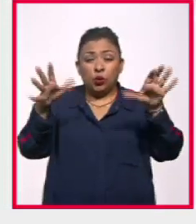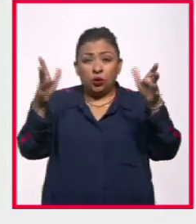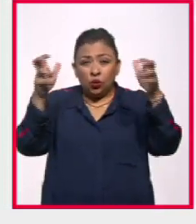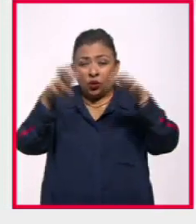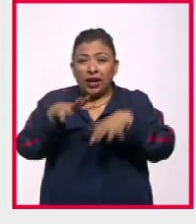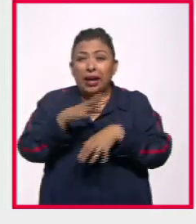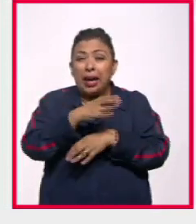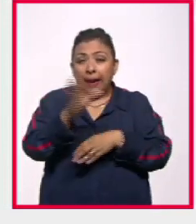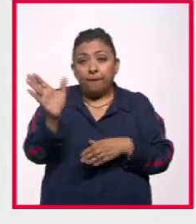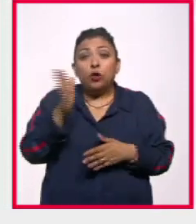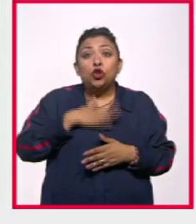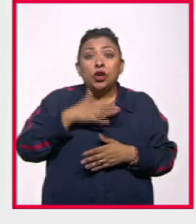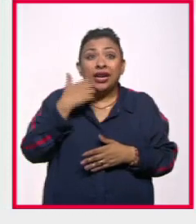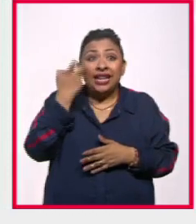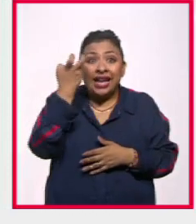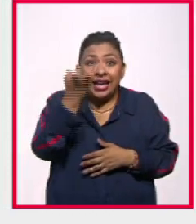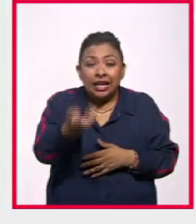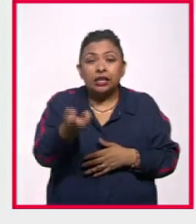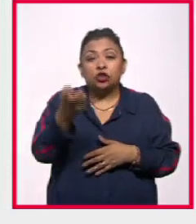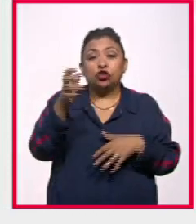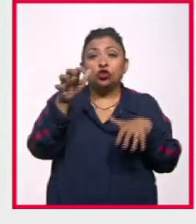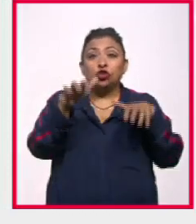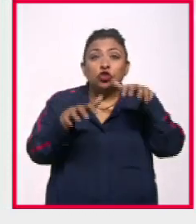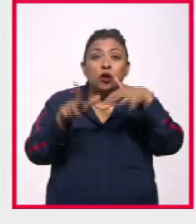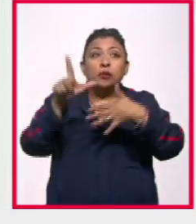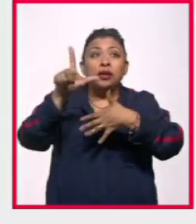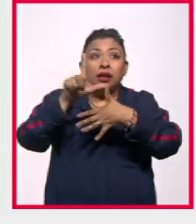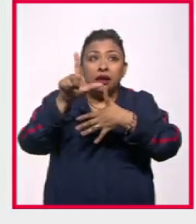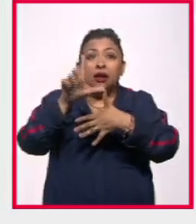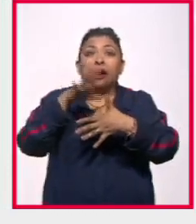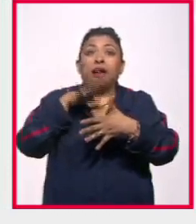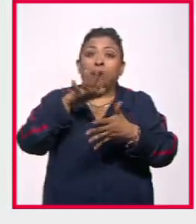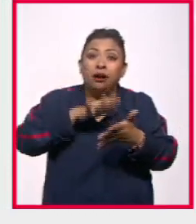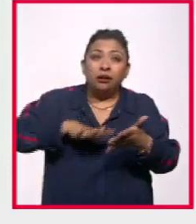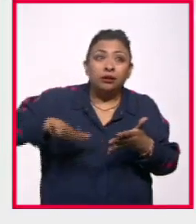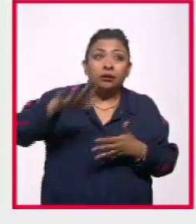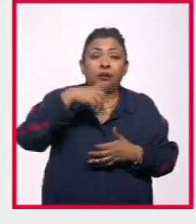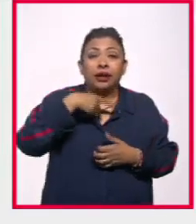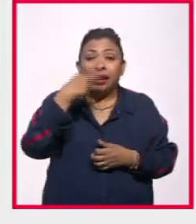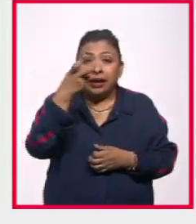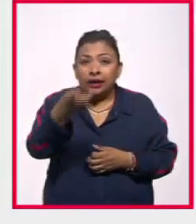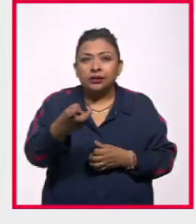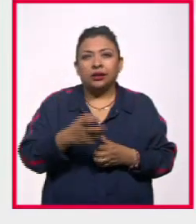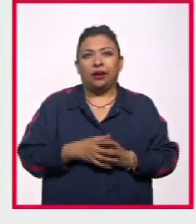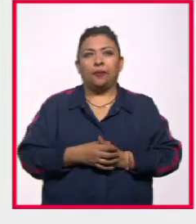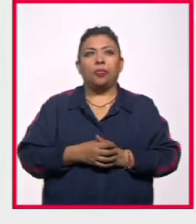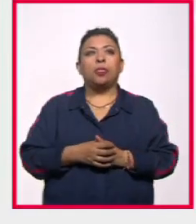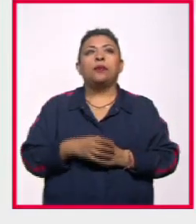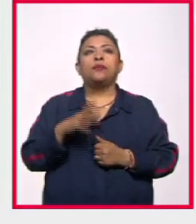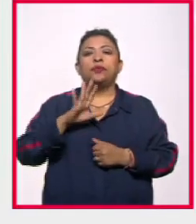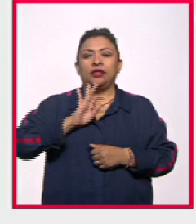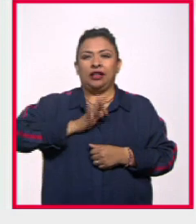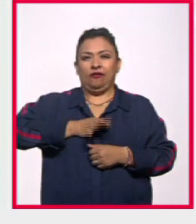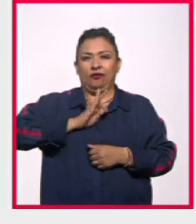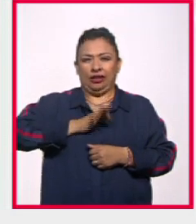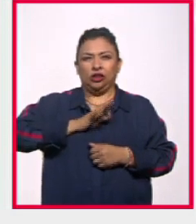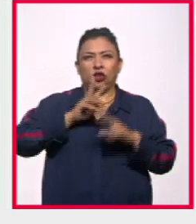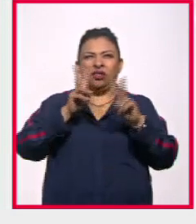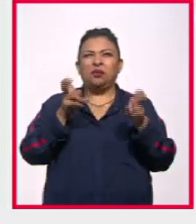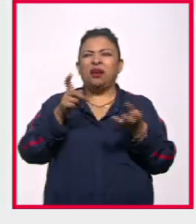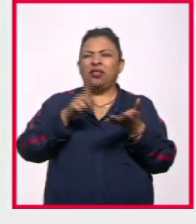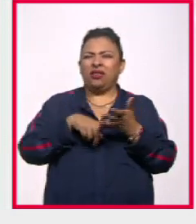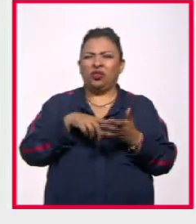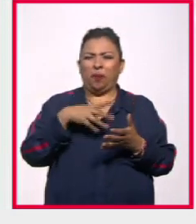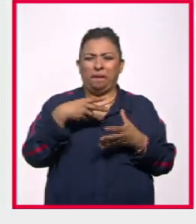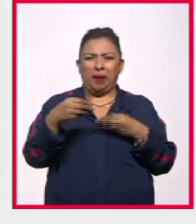y yo quería que esos zombies latinoamericanos fueran en un contexto. Doctor, es una enfermedad viral o bacteriana. Infección cuenta como un extraño virus